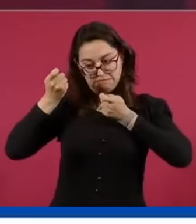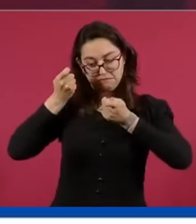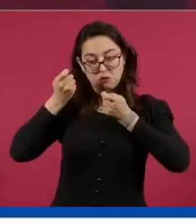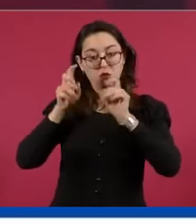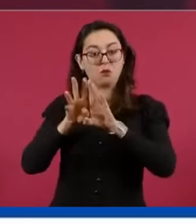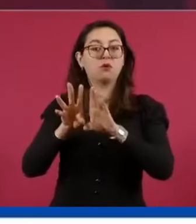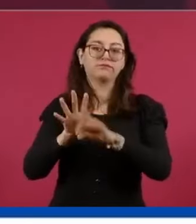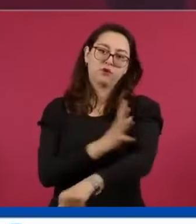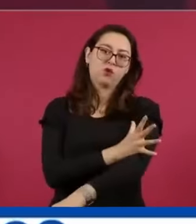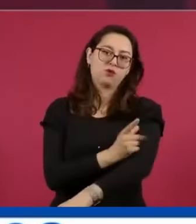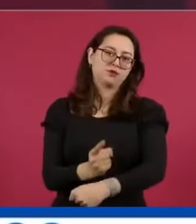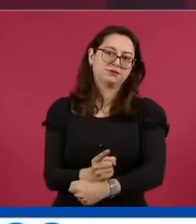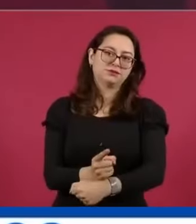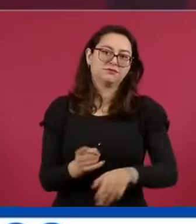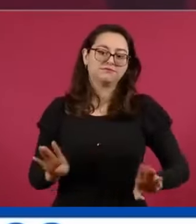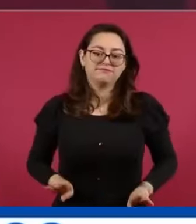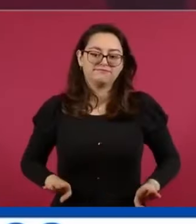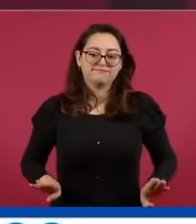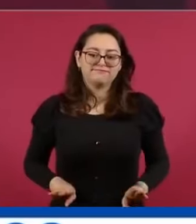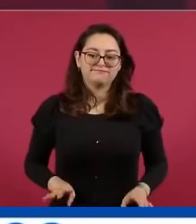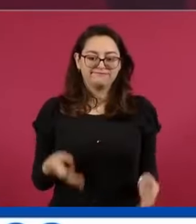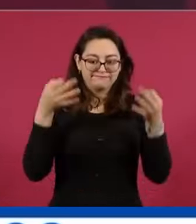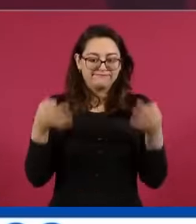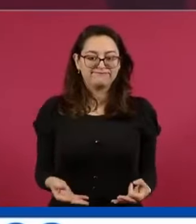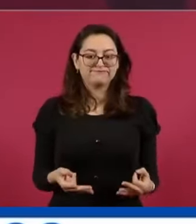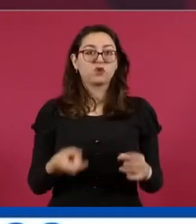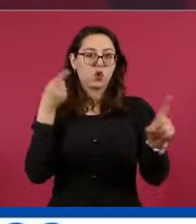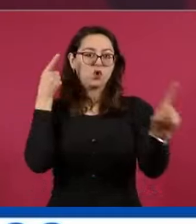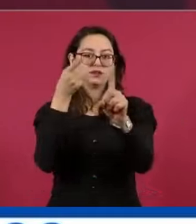principios, con honestidad.